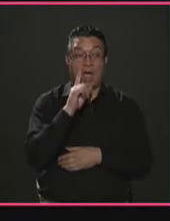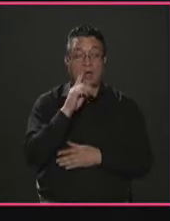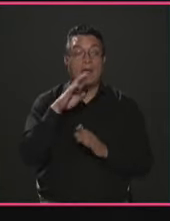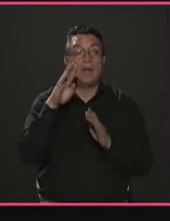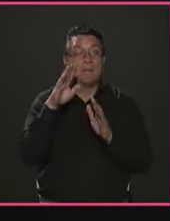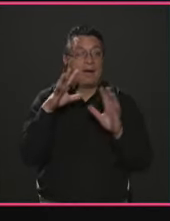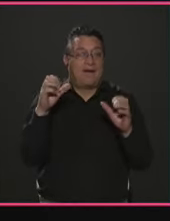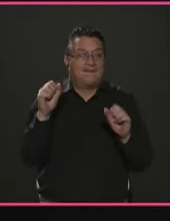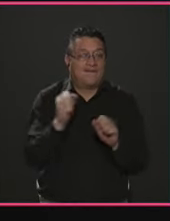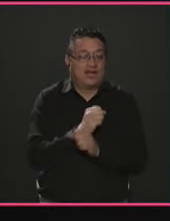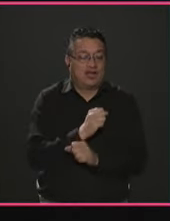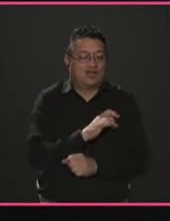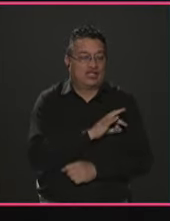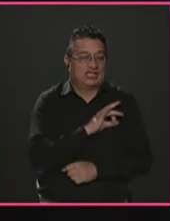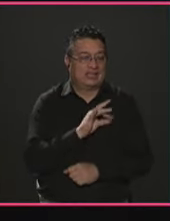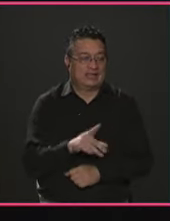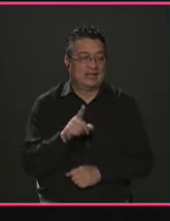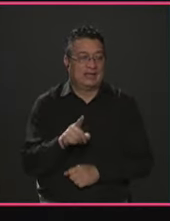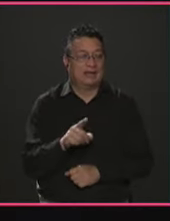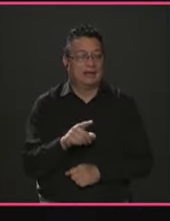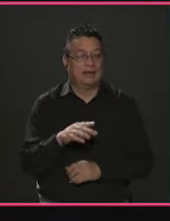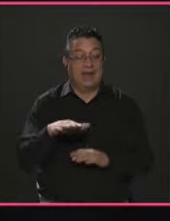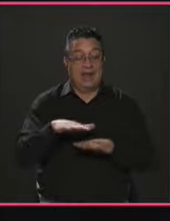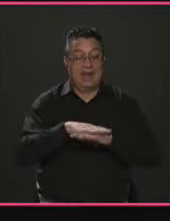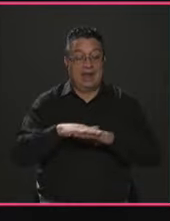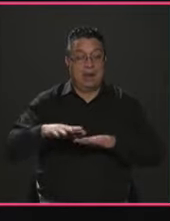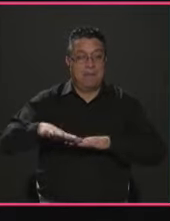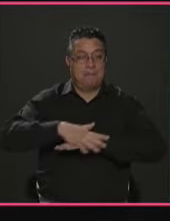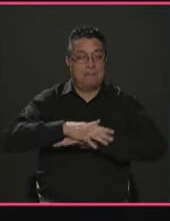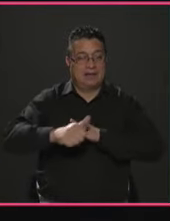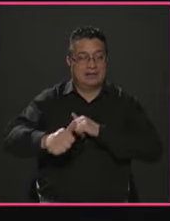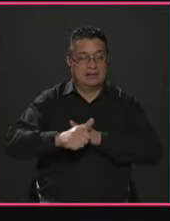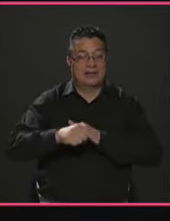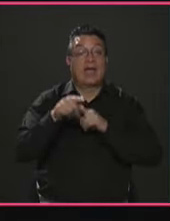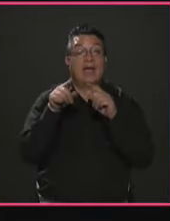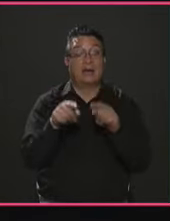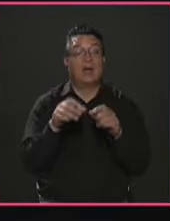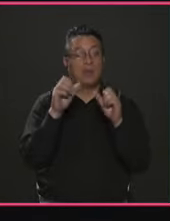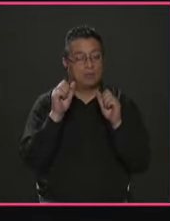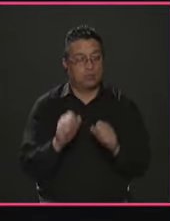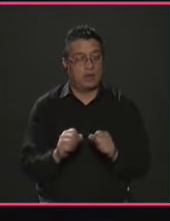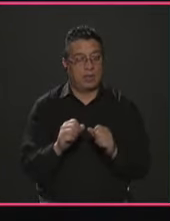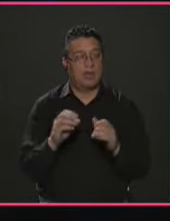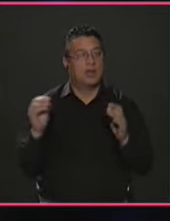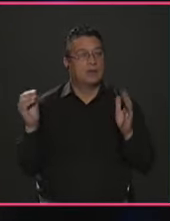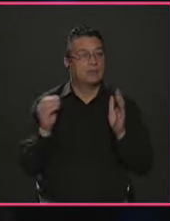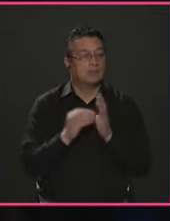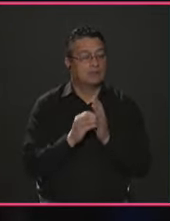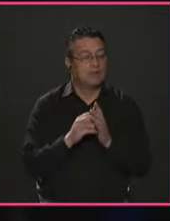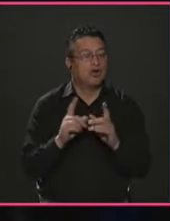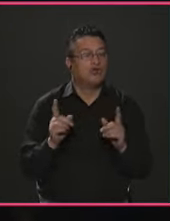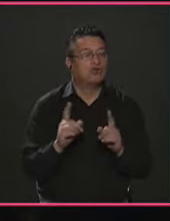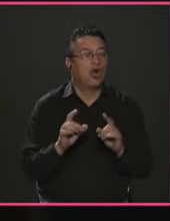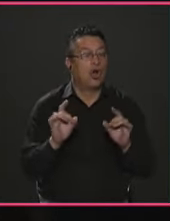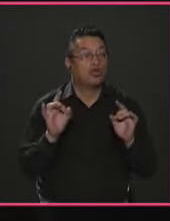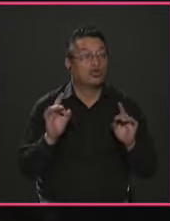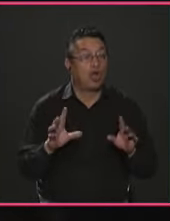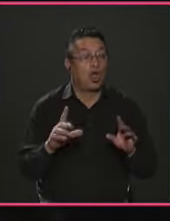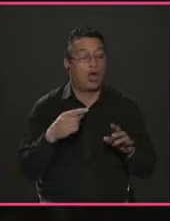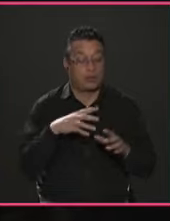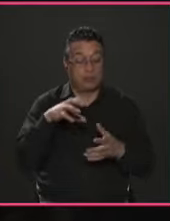temperatura de chile a nivel del mar por lo tanto aquí podemos establecer no solo un